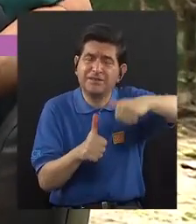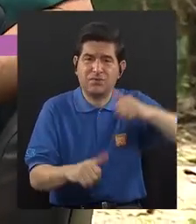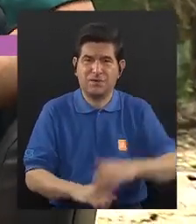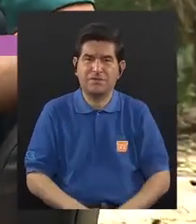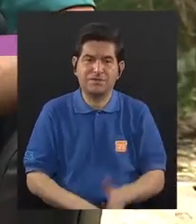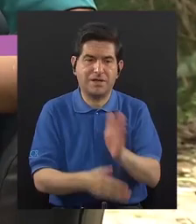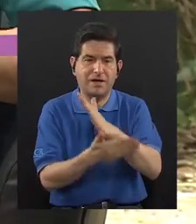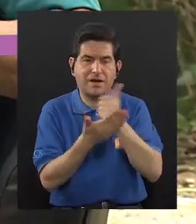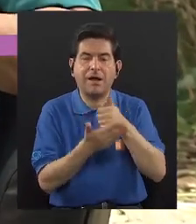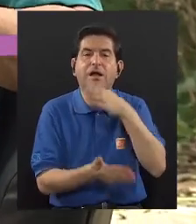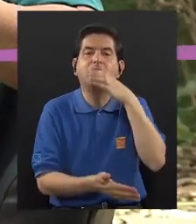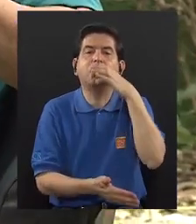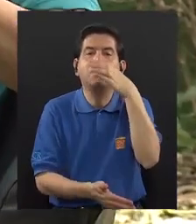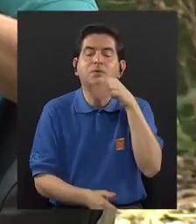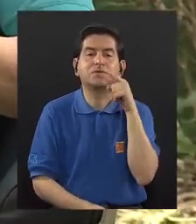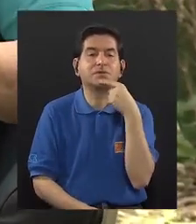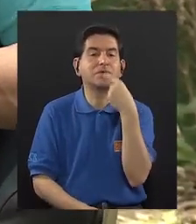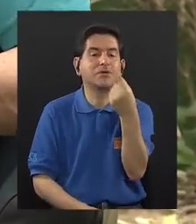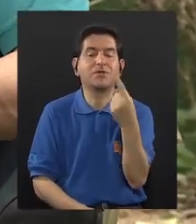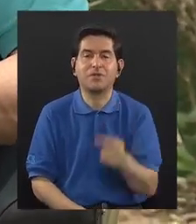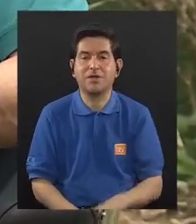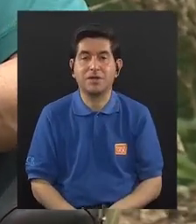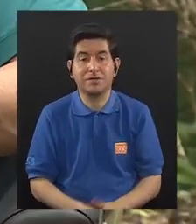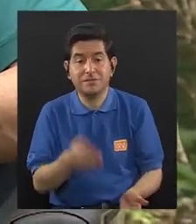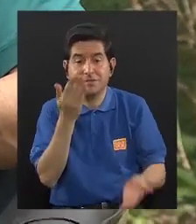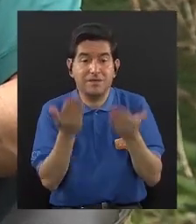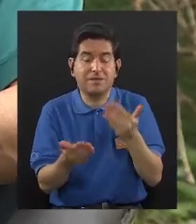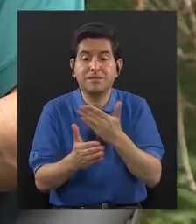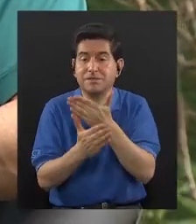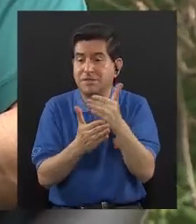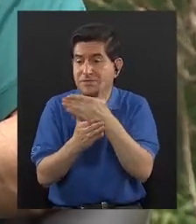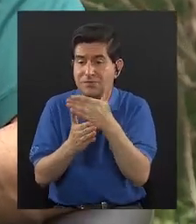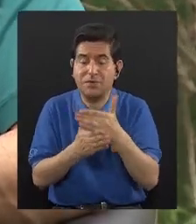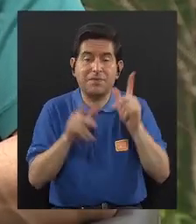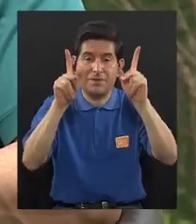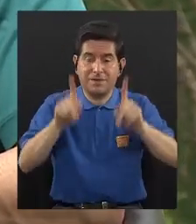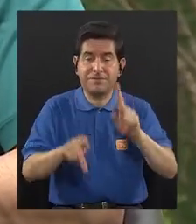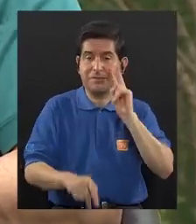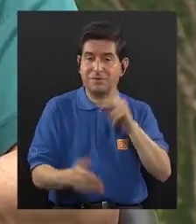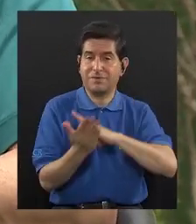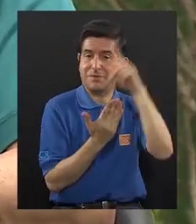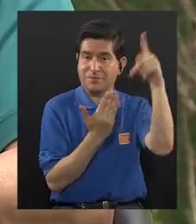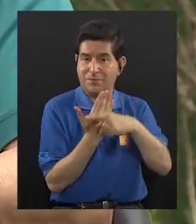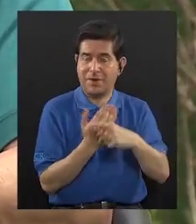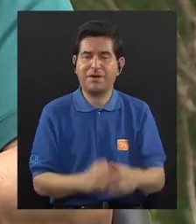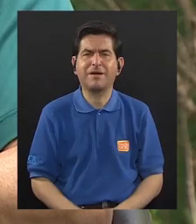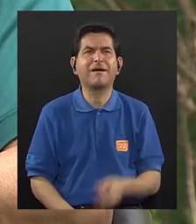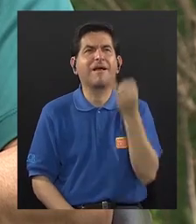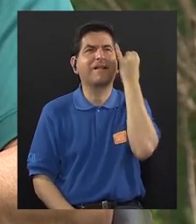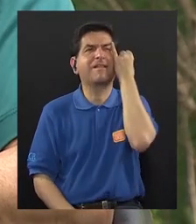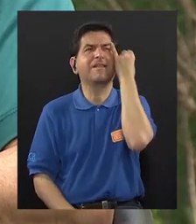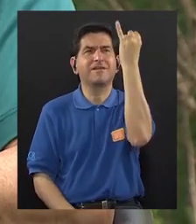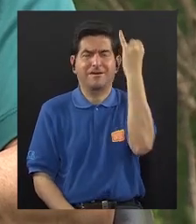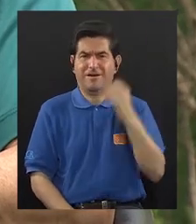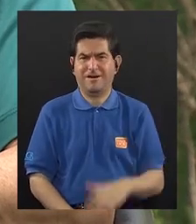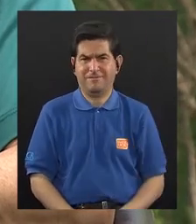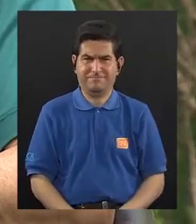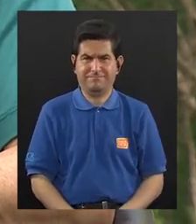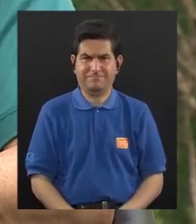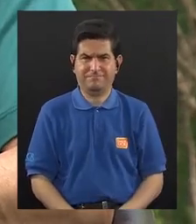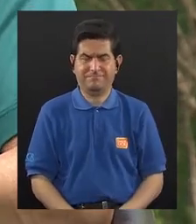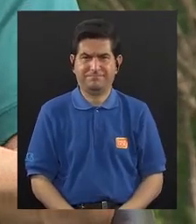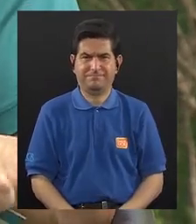cuenta algunas de las recomendaciones que ustedes podría pues compartir con nuestros televidentes en la línea de que pues